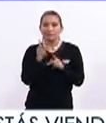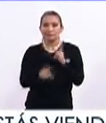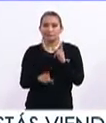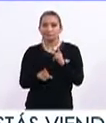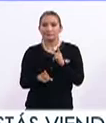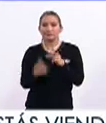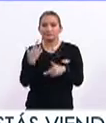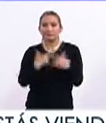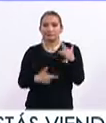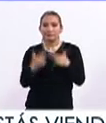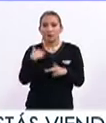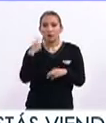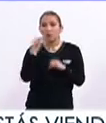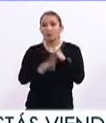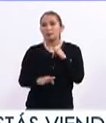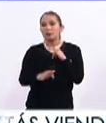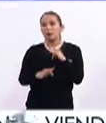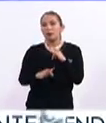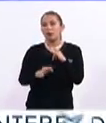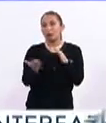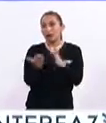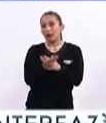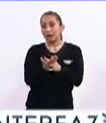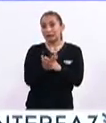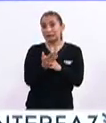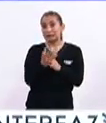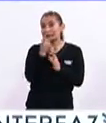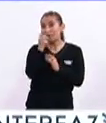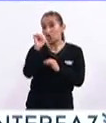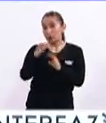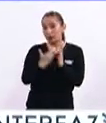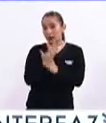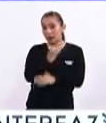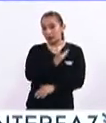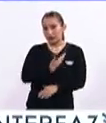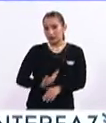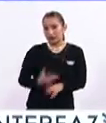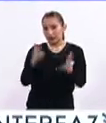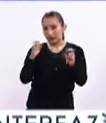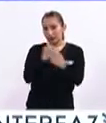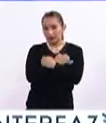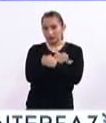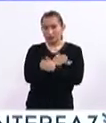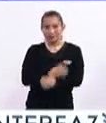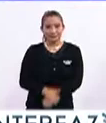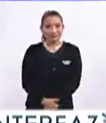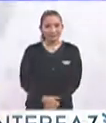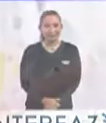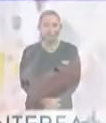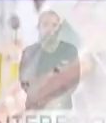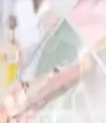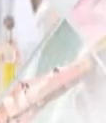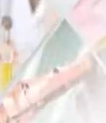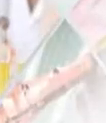pausa. Regresamos, la parte final, que fue lo que dijo hoy, esta mañana, el presidente en materia educativa.